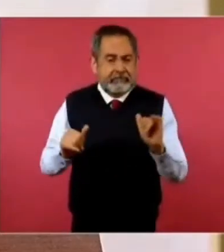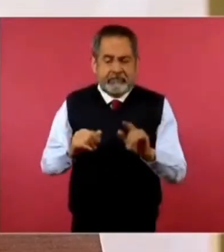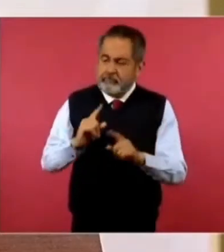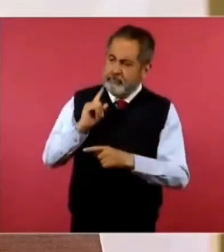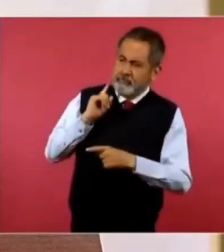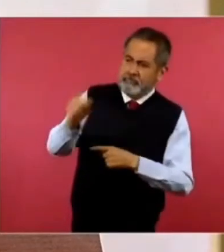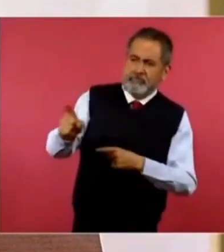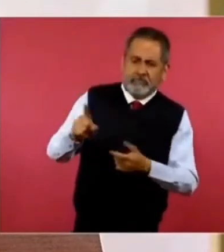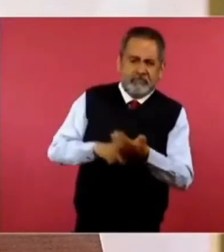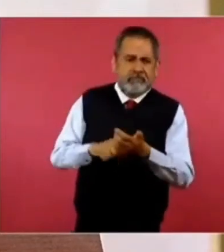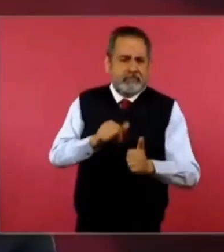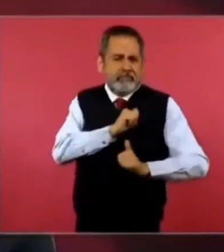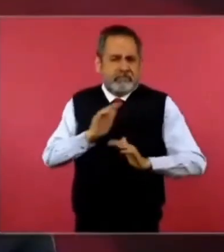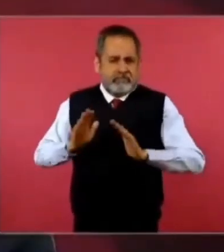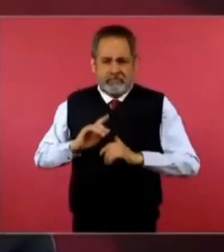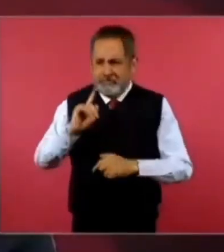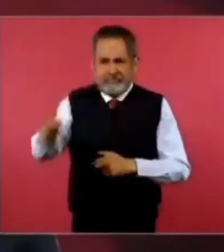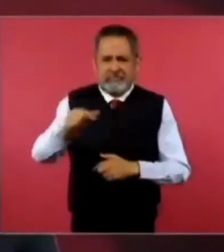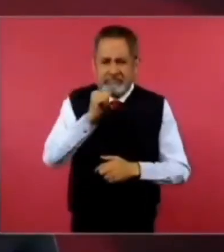señalamientos al ejército.